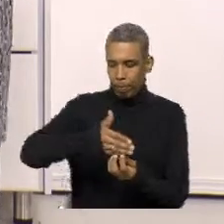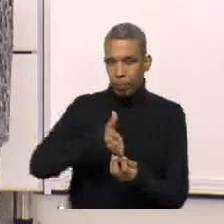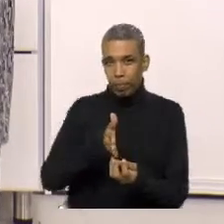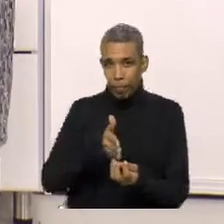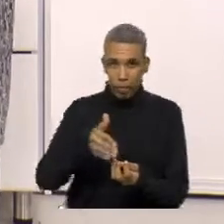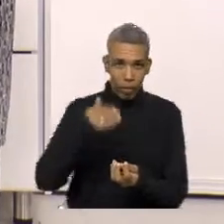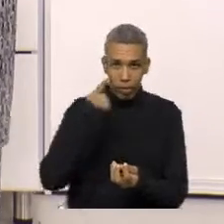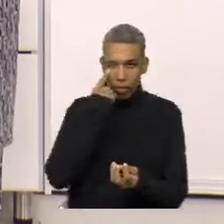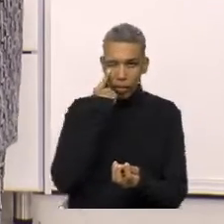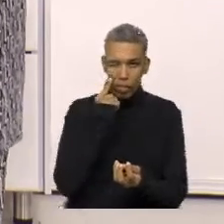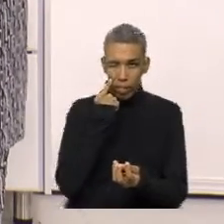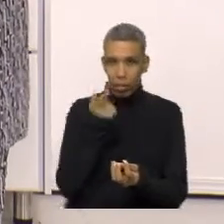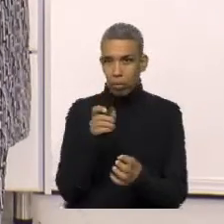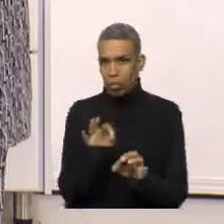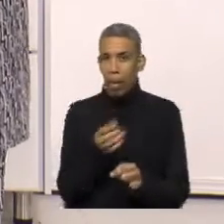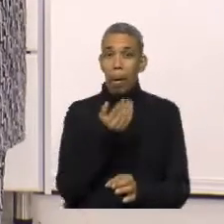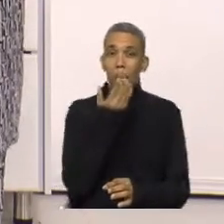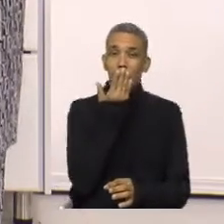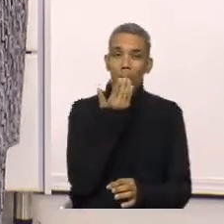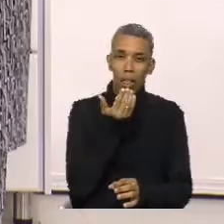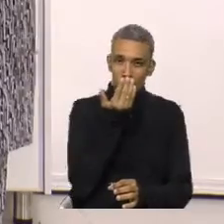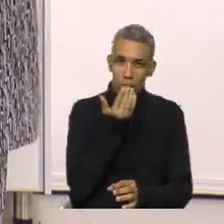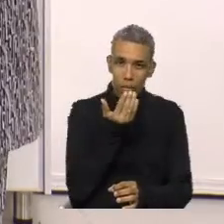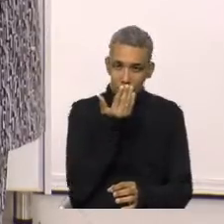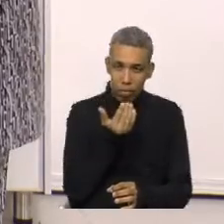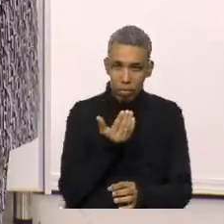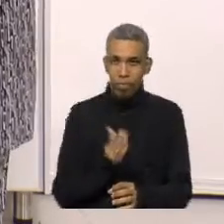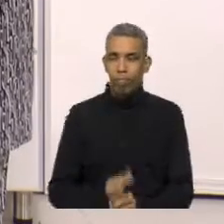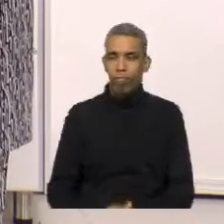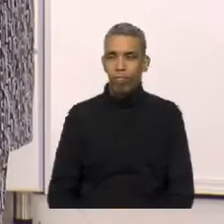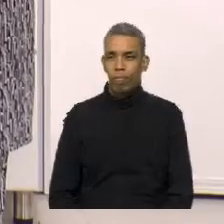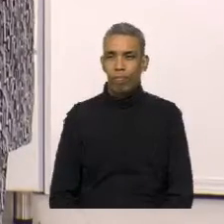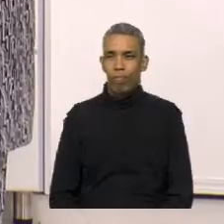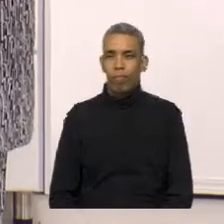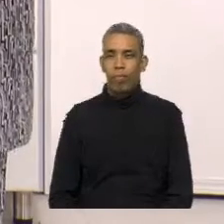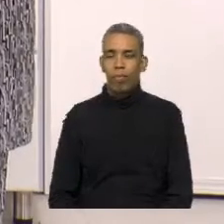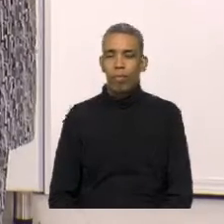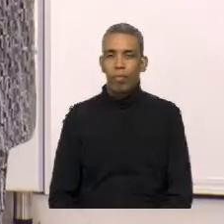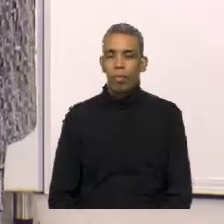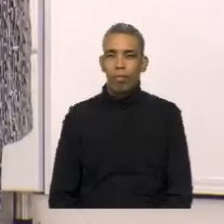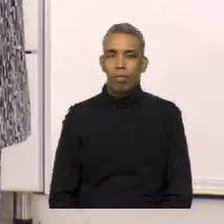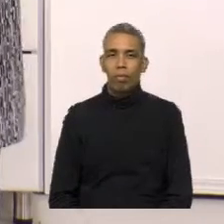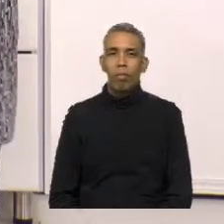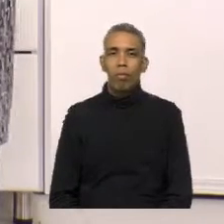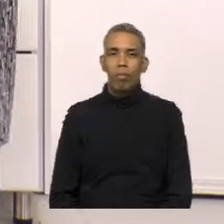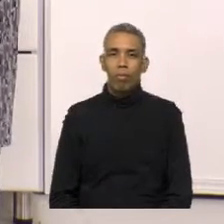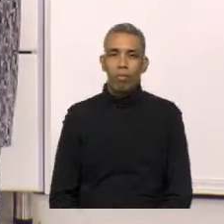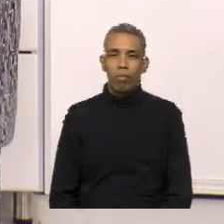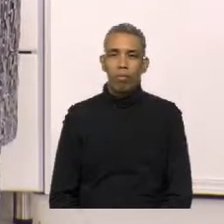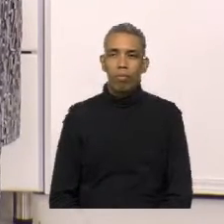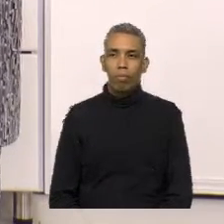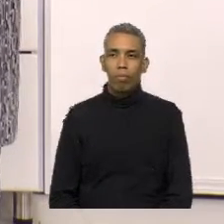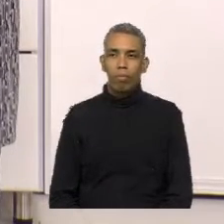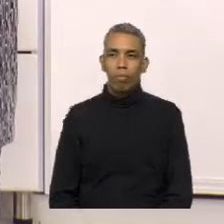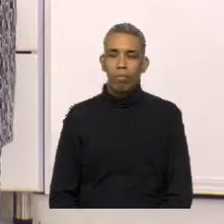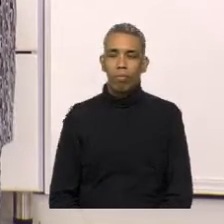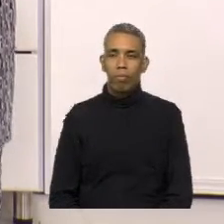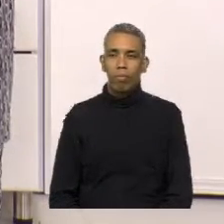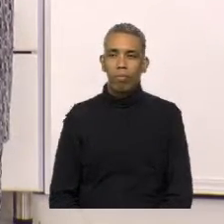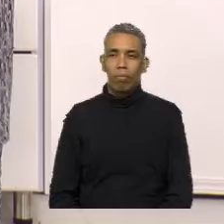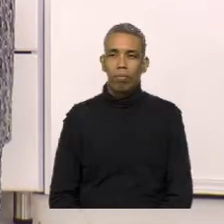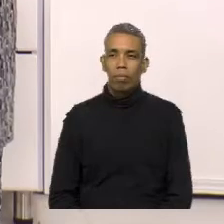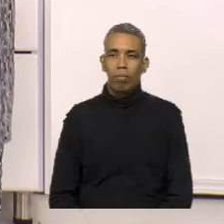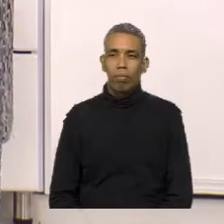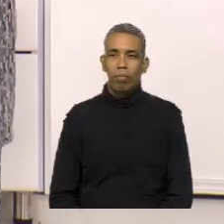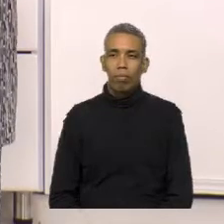casa ven que tengo una mano con un color verde, es que estaba haciendo una tarea, dijo un amigo,